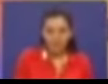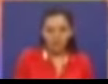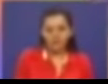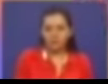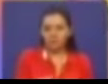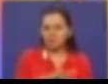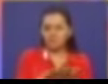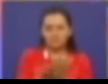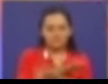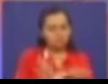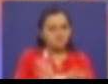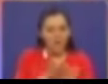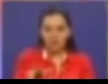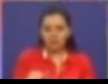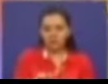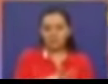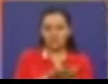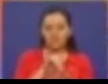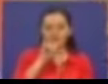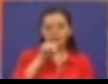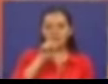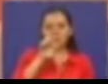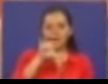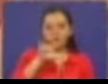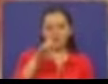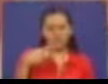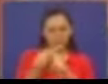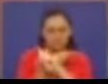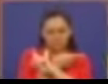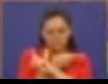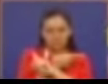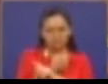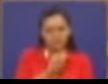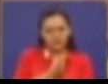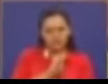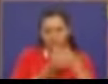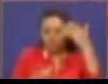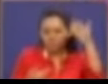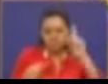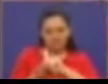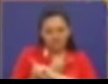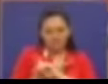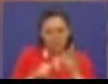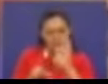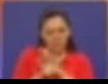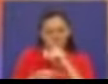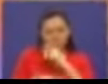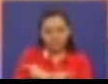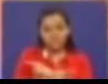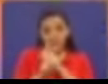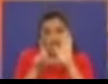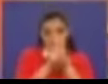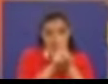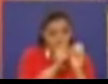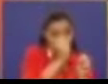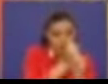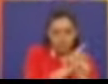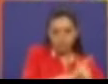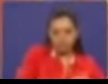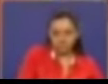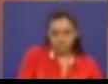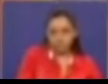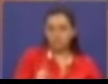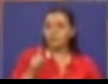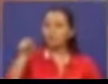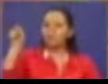que estaba cometiendo el INEC, contradiciendo nuestras propias políticas y nuestras propias leyes. Porque por